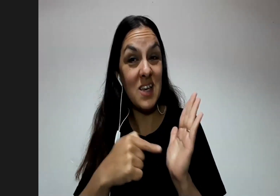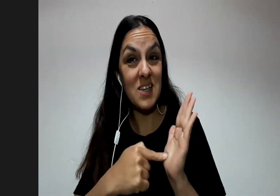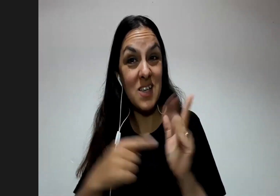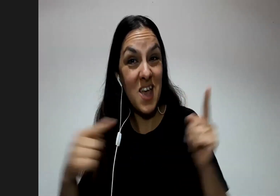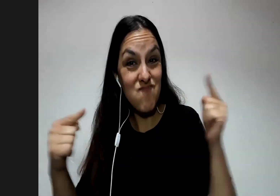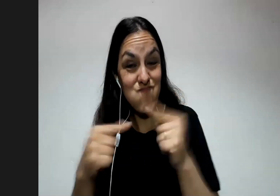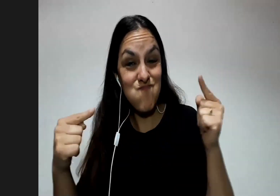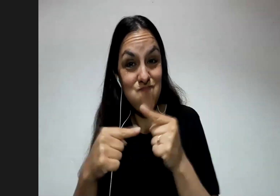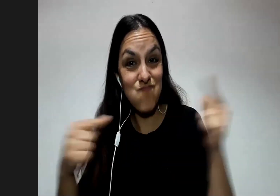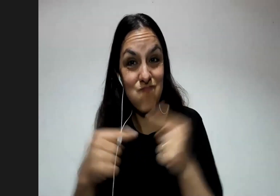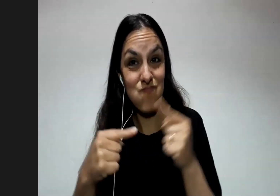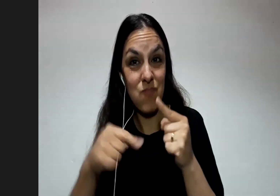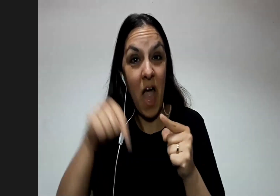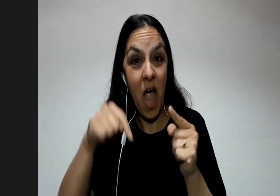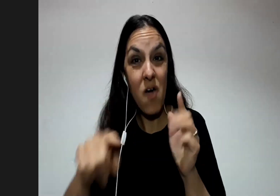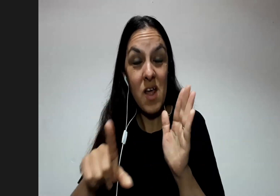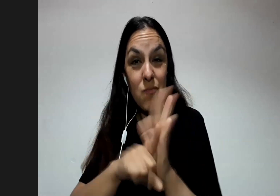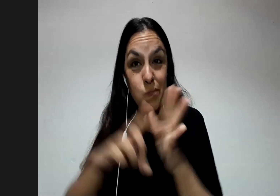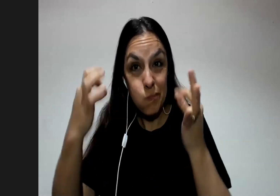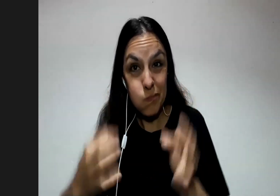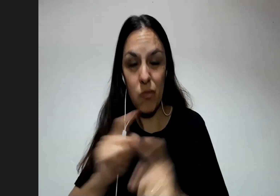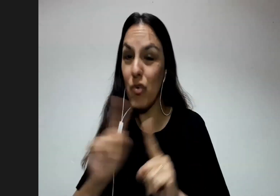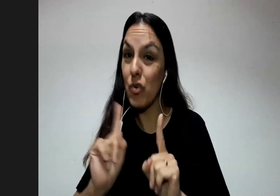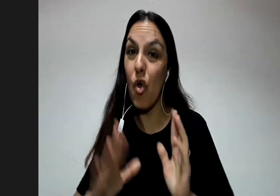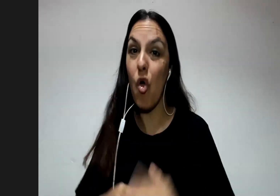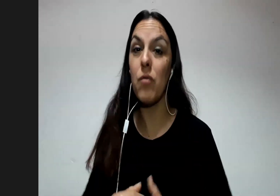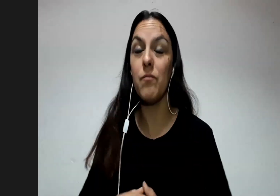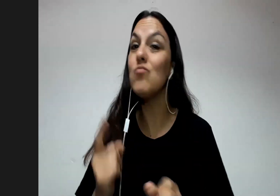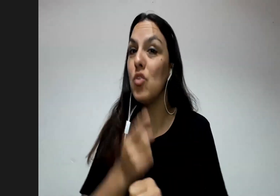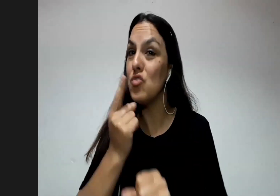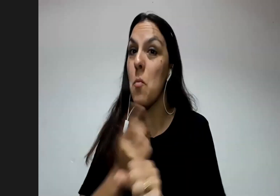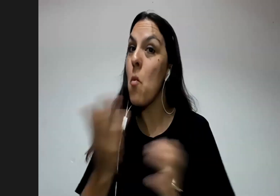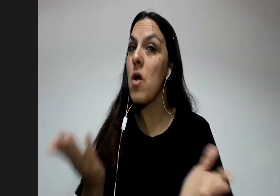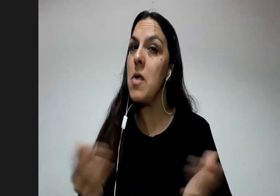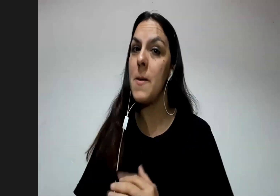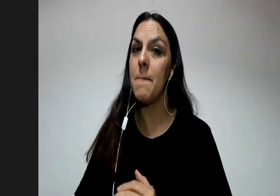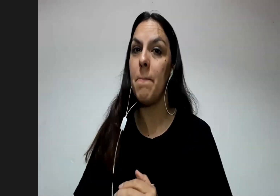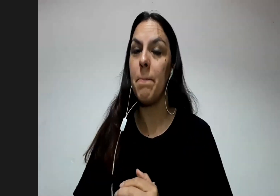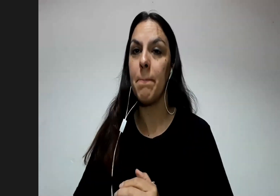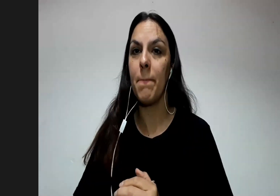aplicación, no es de aplicación. Rige el